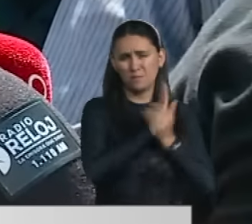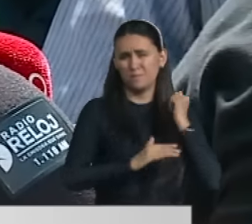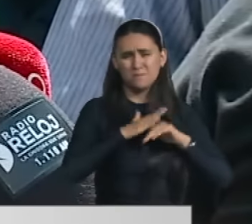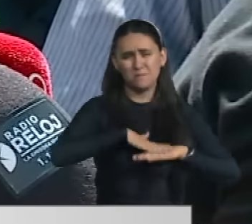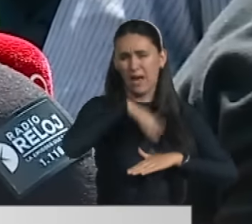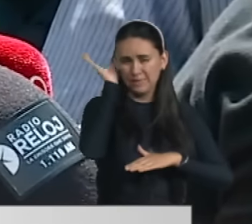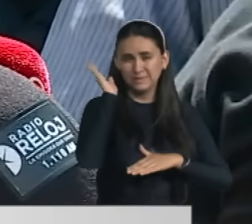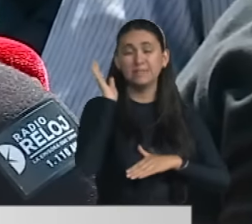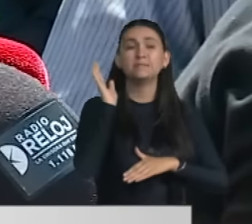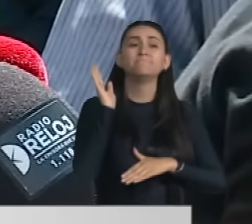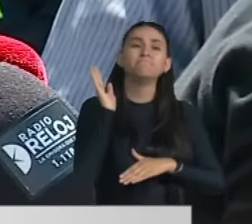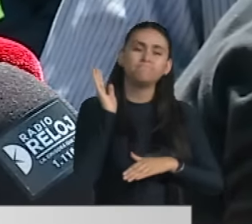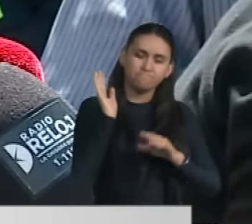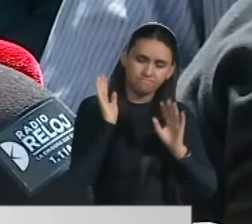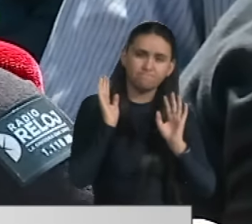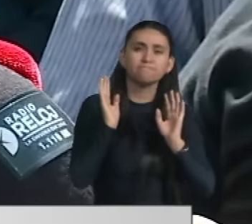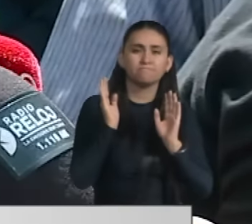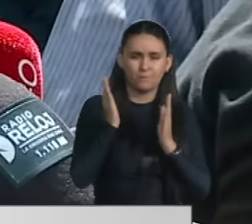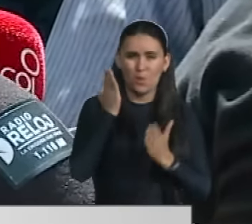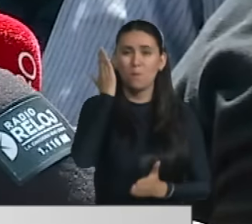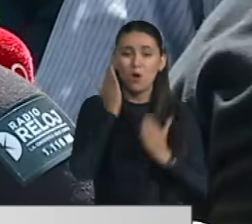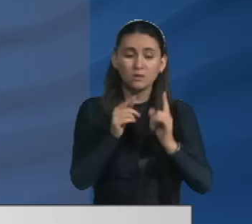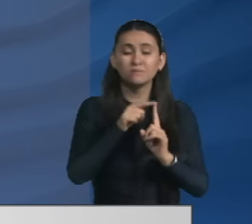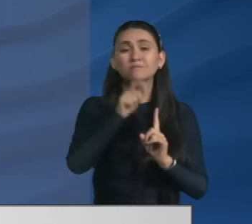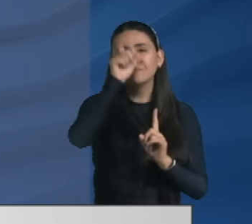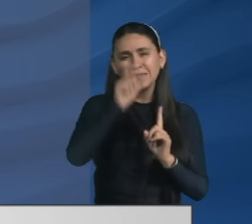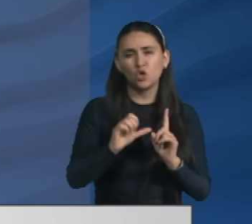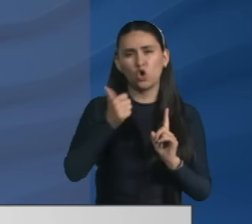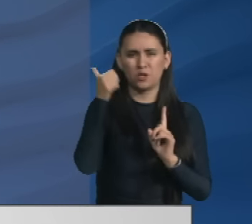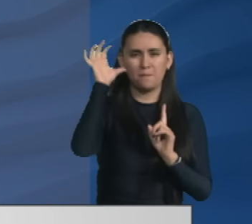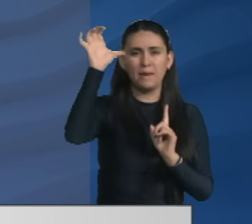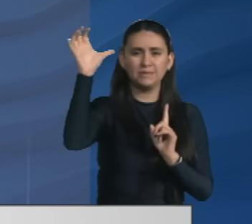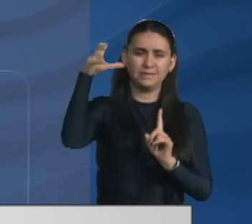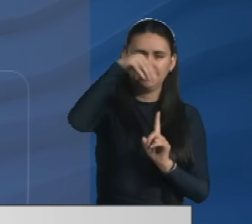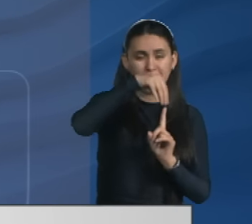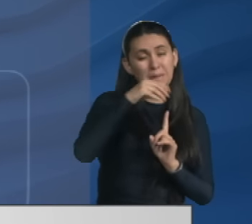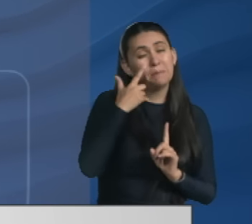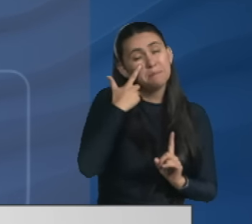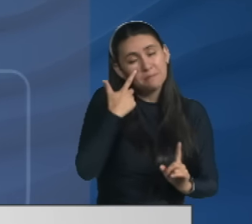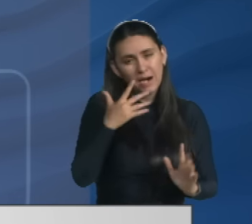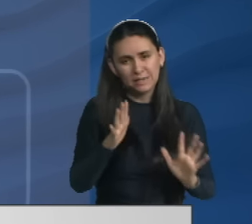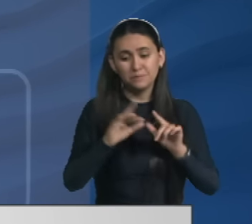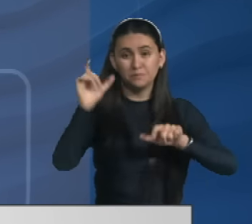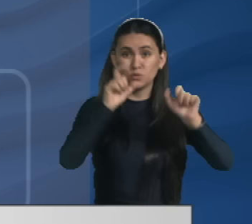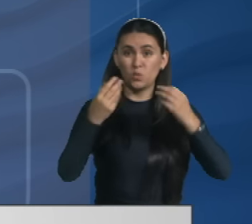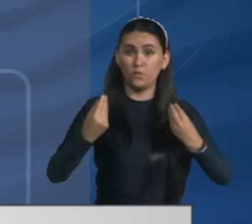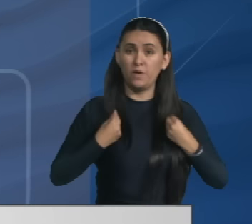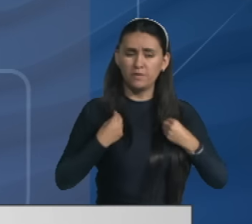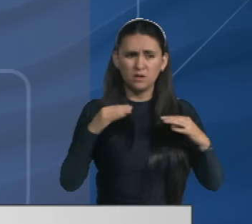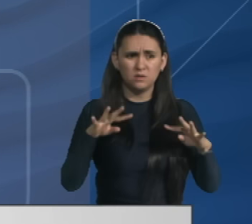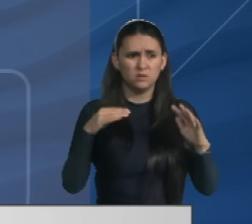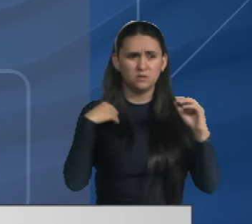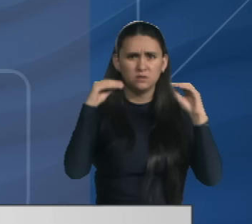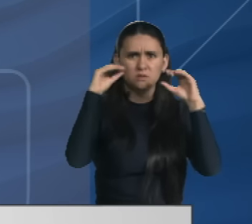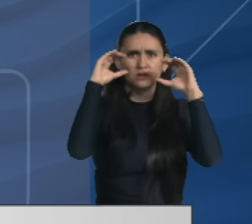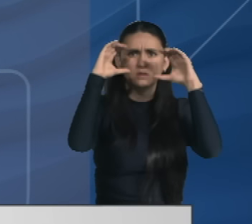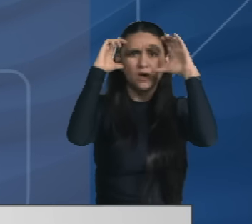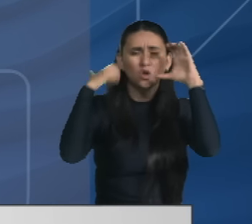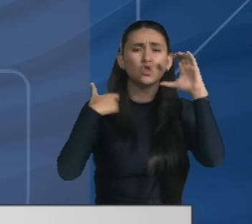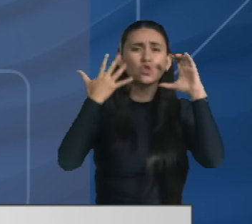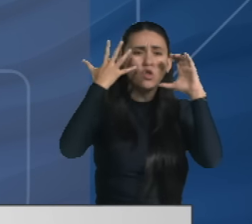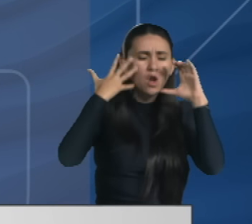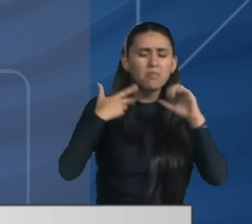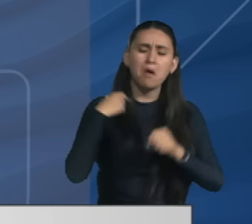Y aparentemente es de origen extranjero. Los habitantes no salen del asombro, pues nunca imaginaron que su rutina cotidiana